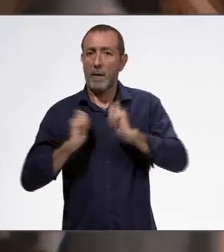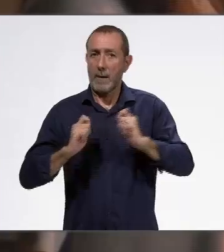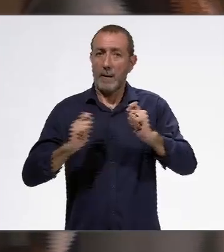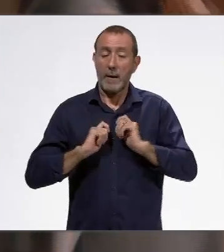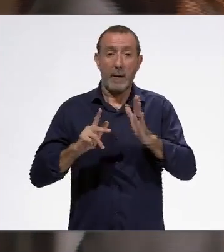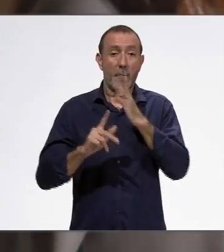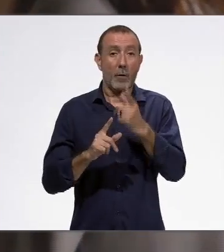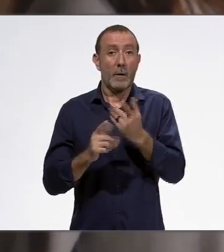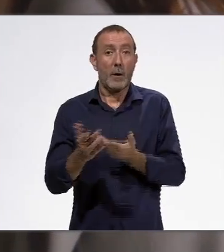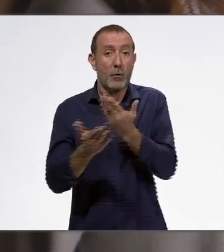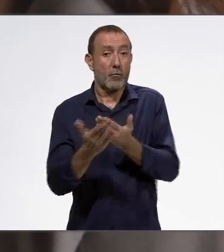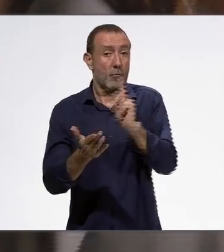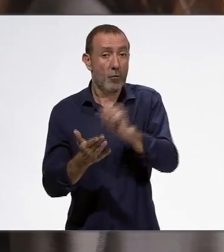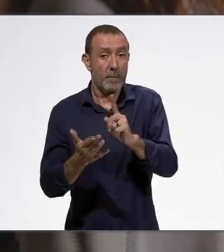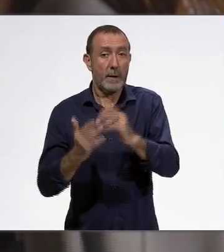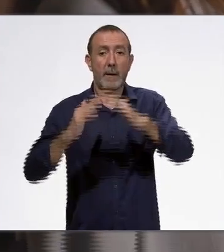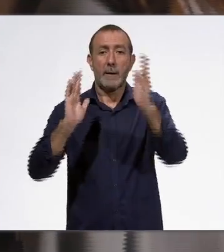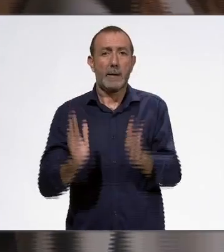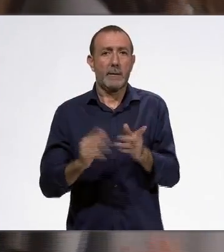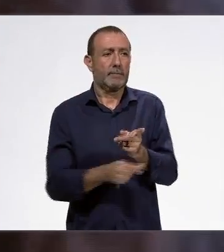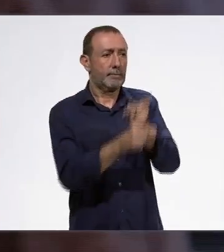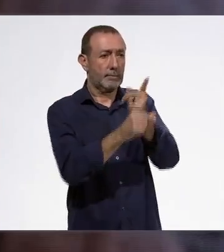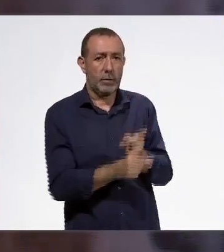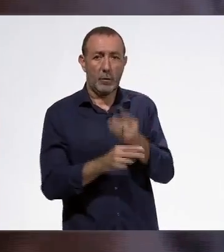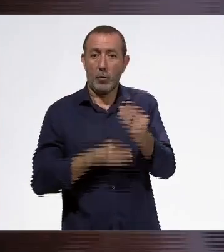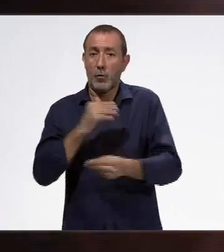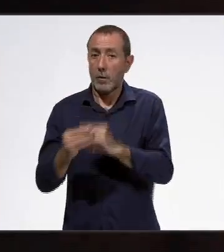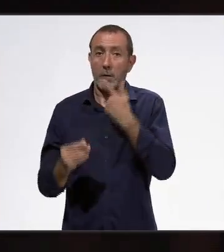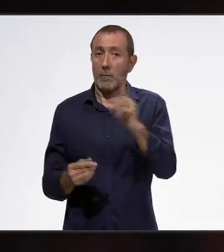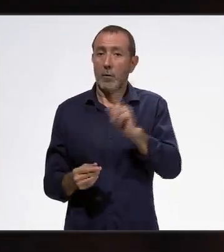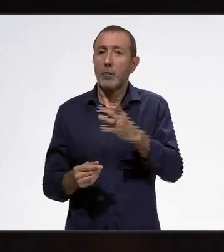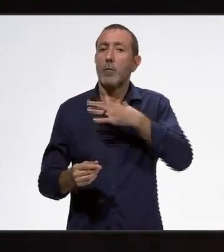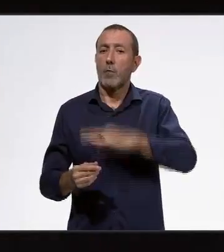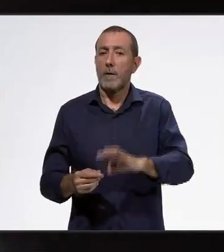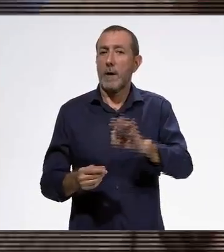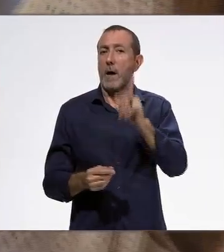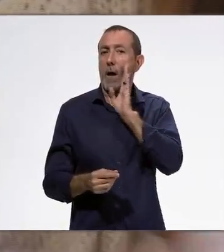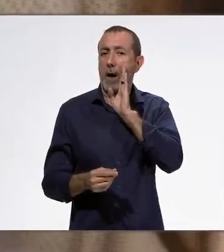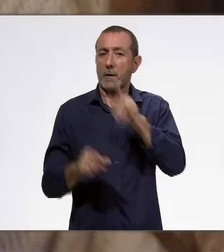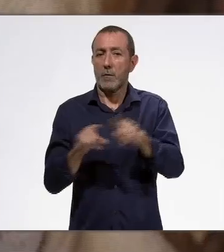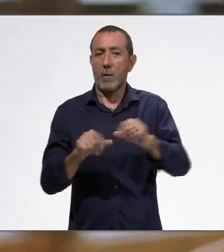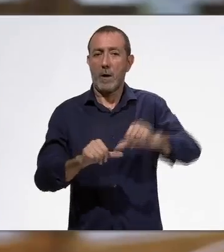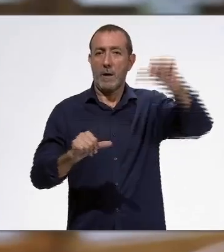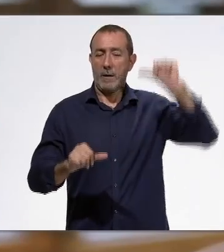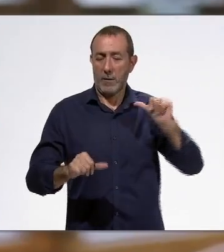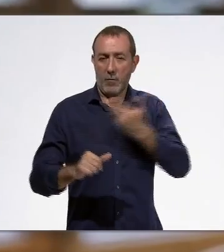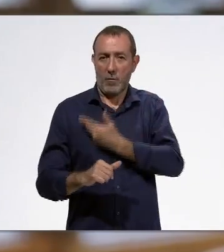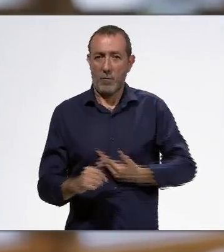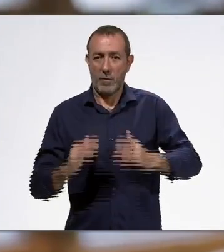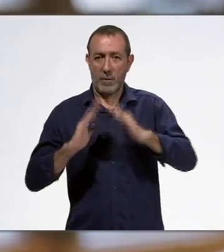un problema si dejan de pedir la casa Les obliga a hacerlo y si no lo hacen pueden acabar igual que los antiguos inquilinos